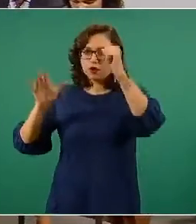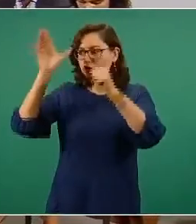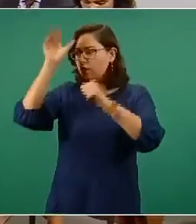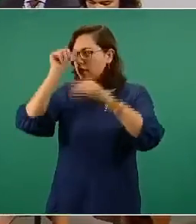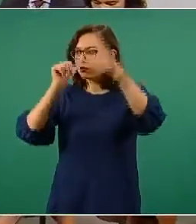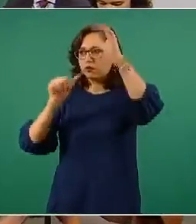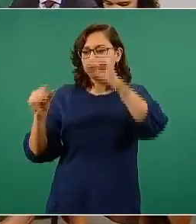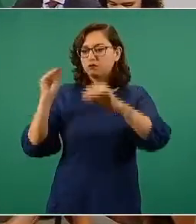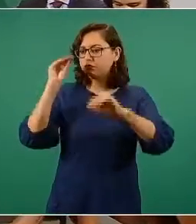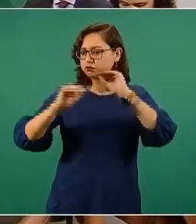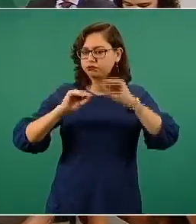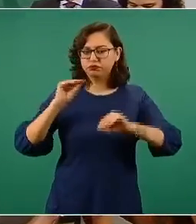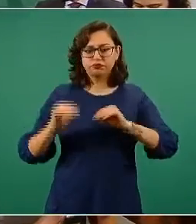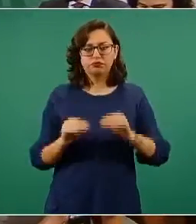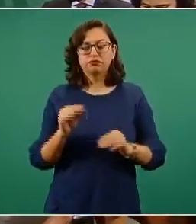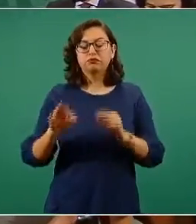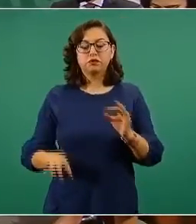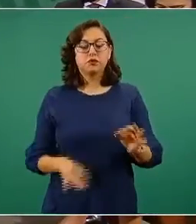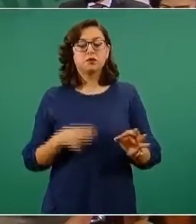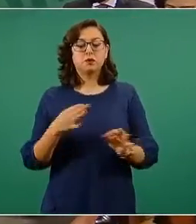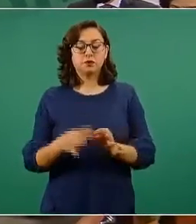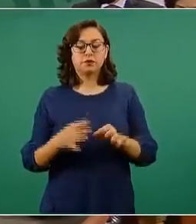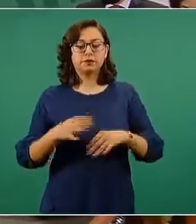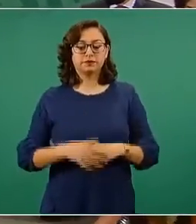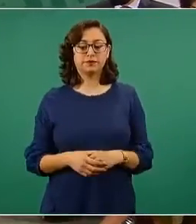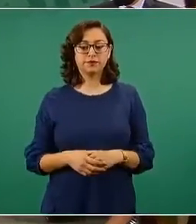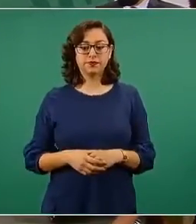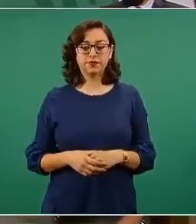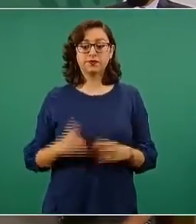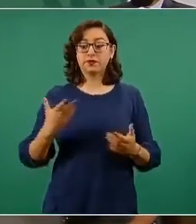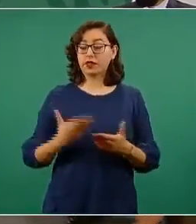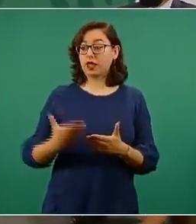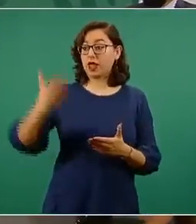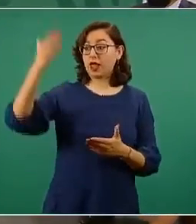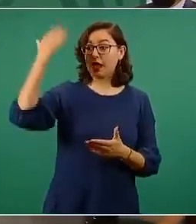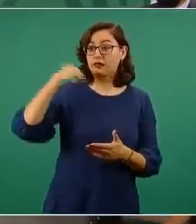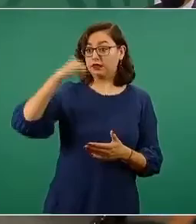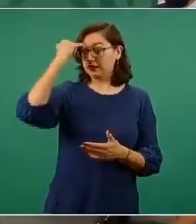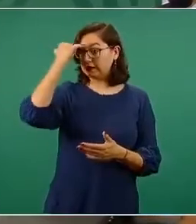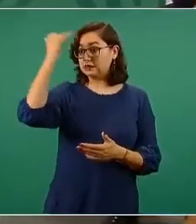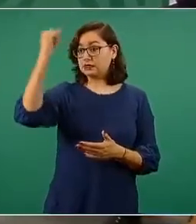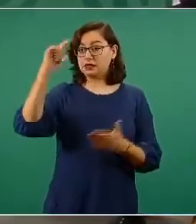Yo comentaba que se envió la iniciativa original